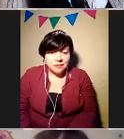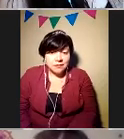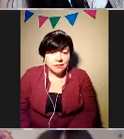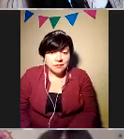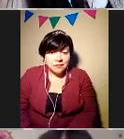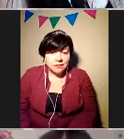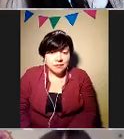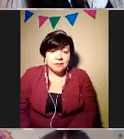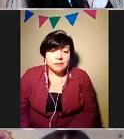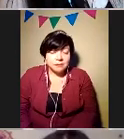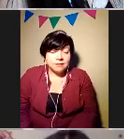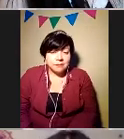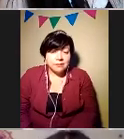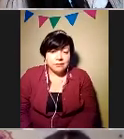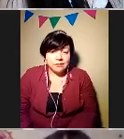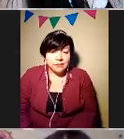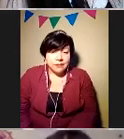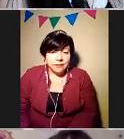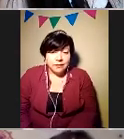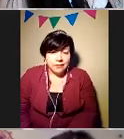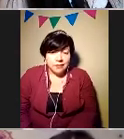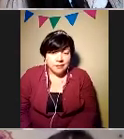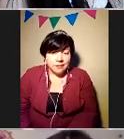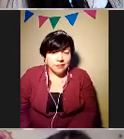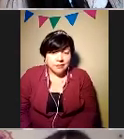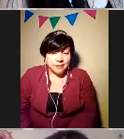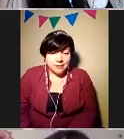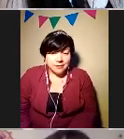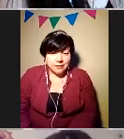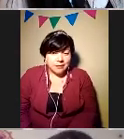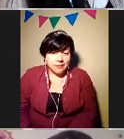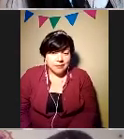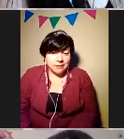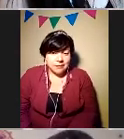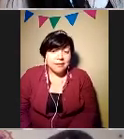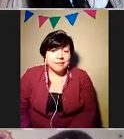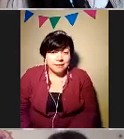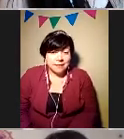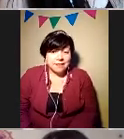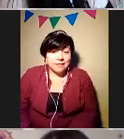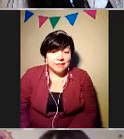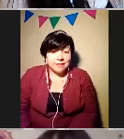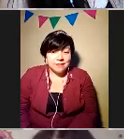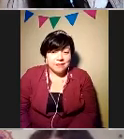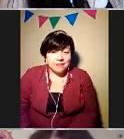que el niño vaya creciendo, entonces ese niño va a tener un gorro que le va a durar toda su vida. ¿Qué mejor?